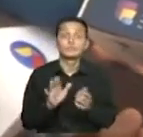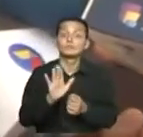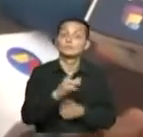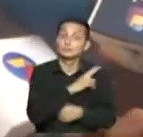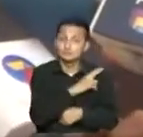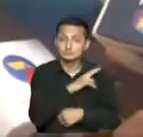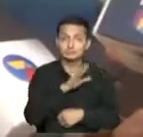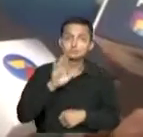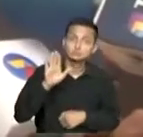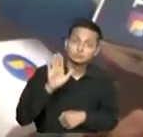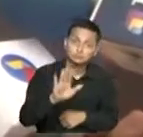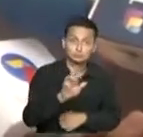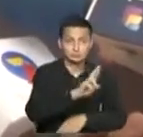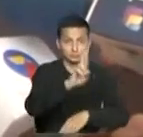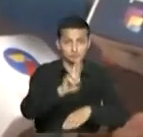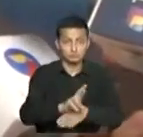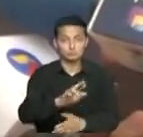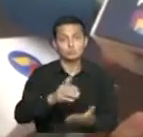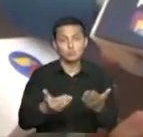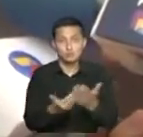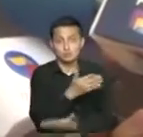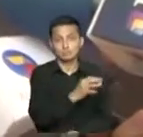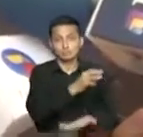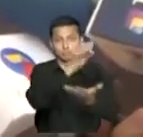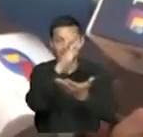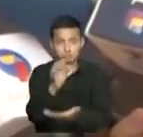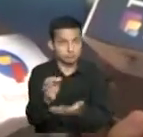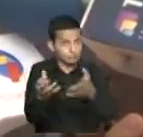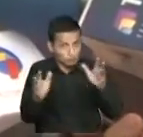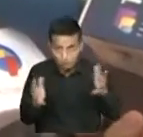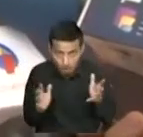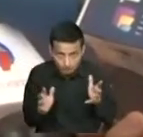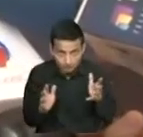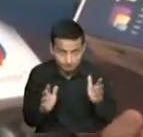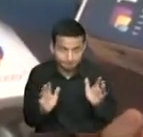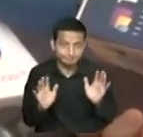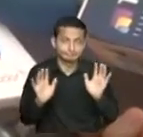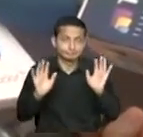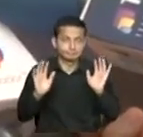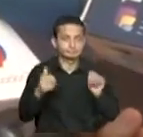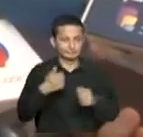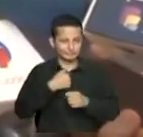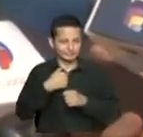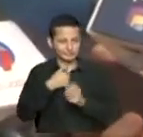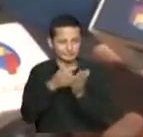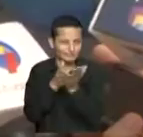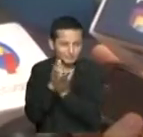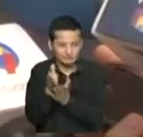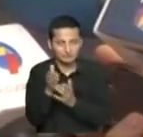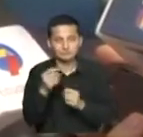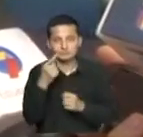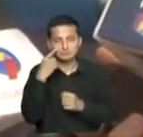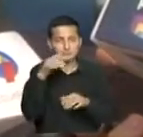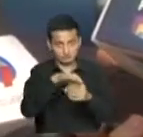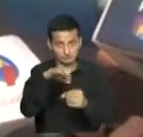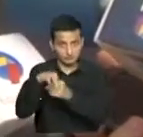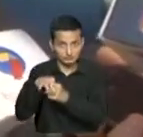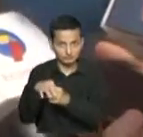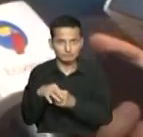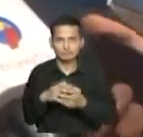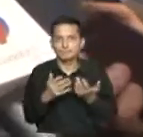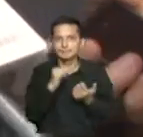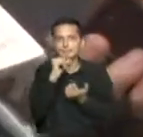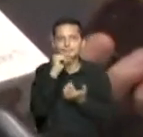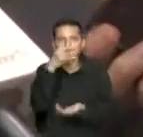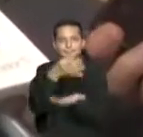universidad, mientras no nombre un rector titular, en este caso para que dé paso a la consulta, está en acefalía,